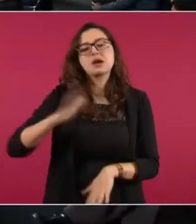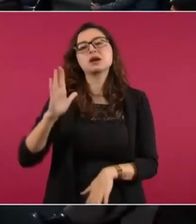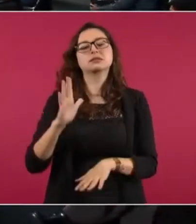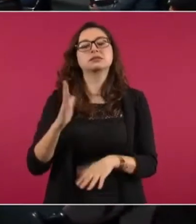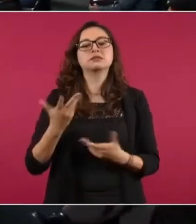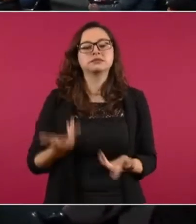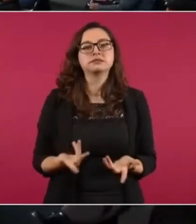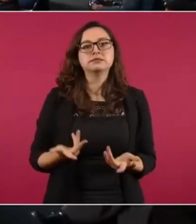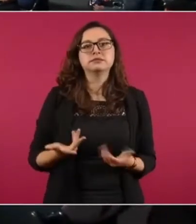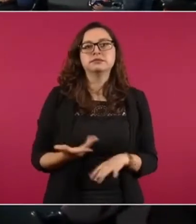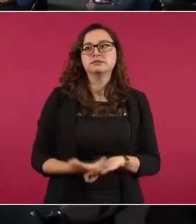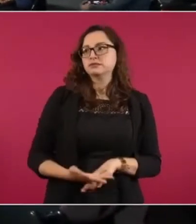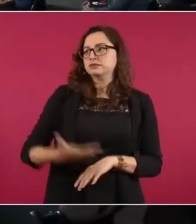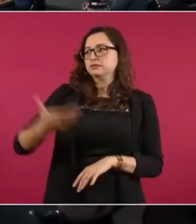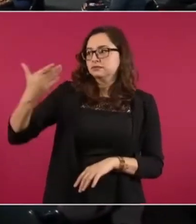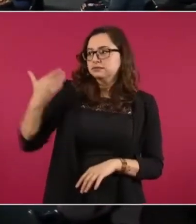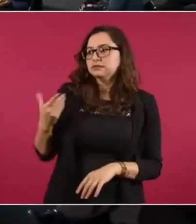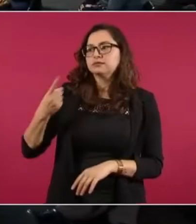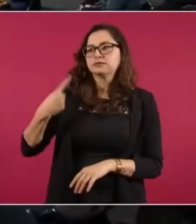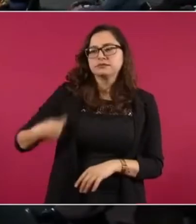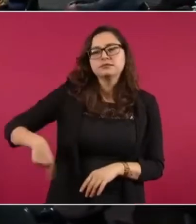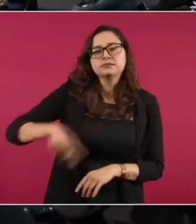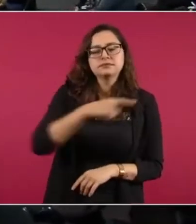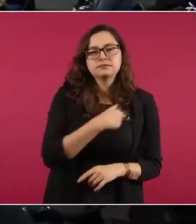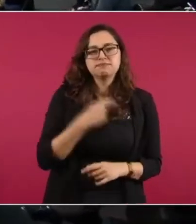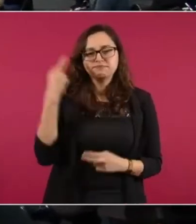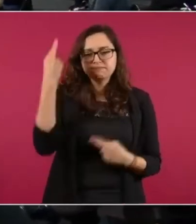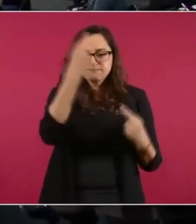análisis que se hizo,